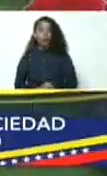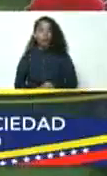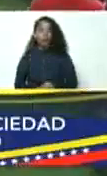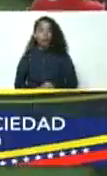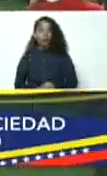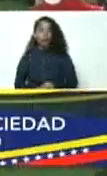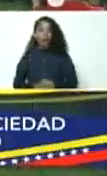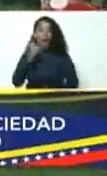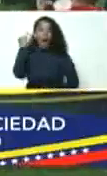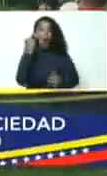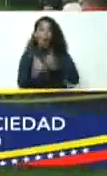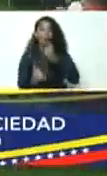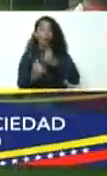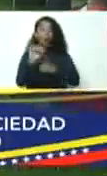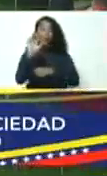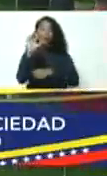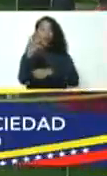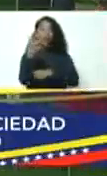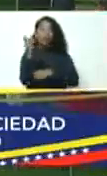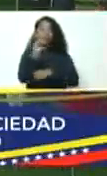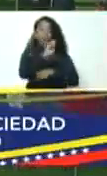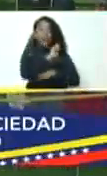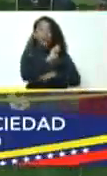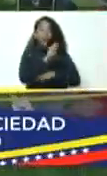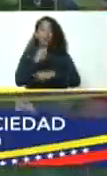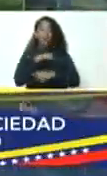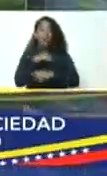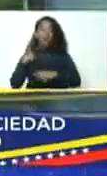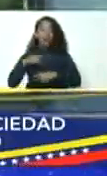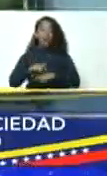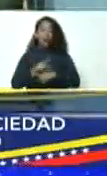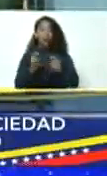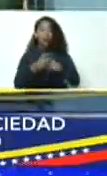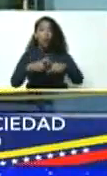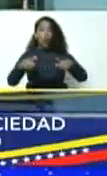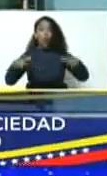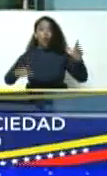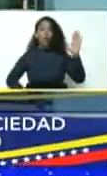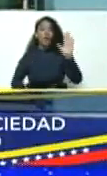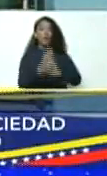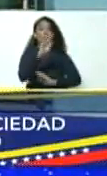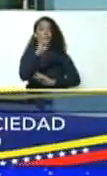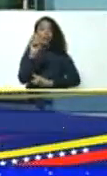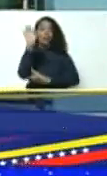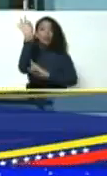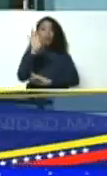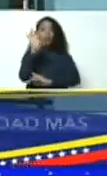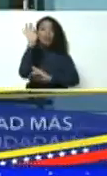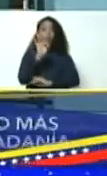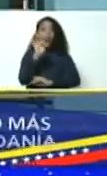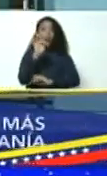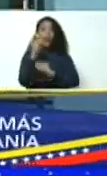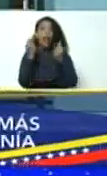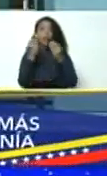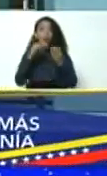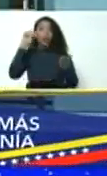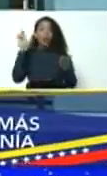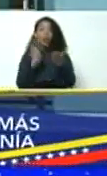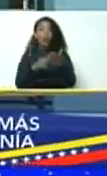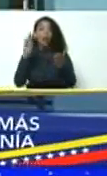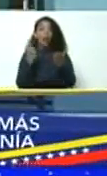El último trimestre estamos teniendo un crecimiento superior al 20% de la economía real.